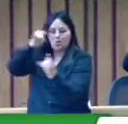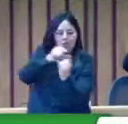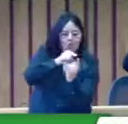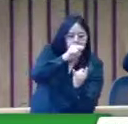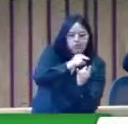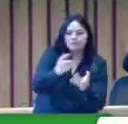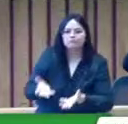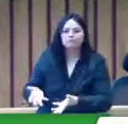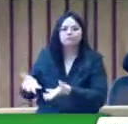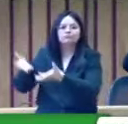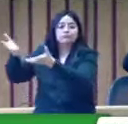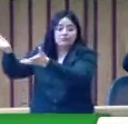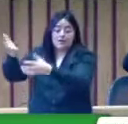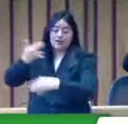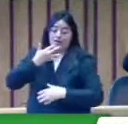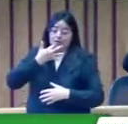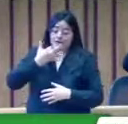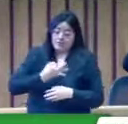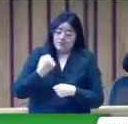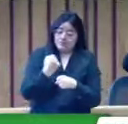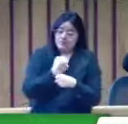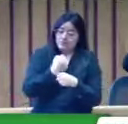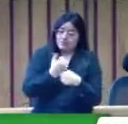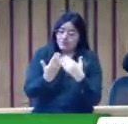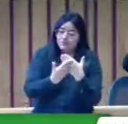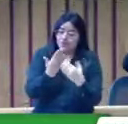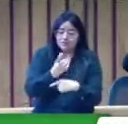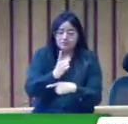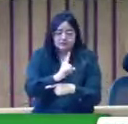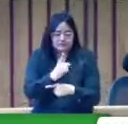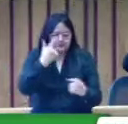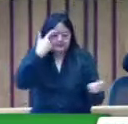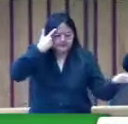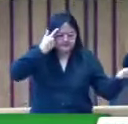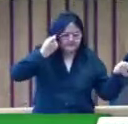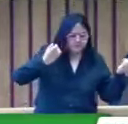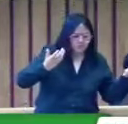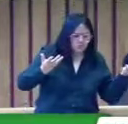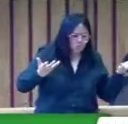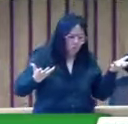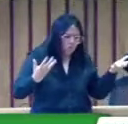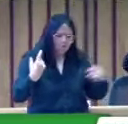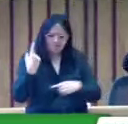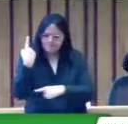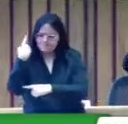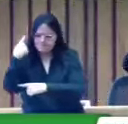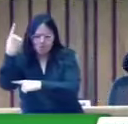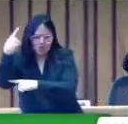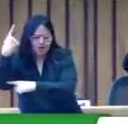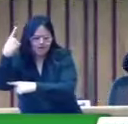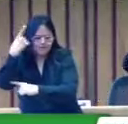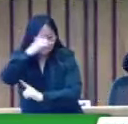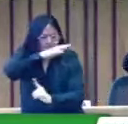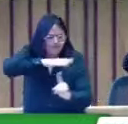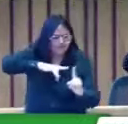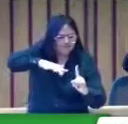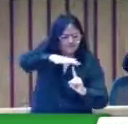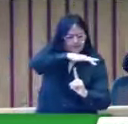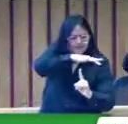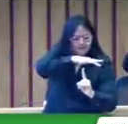un enorme tacto desde el punto de vista político, desde el punto de vista